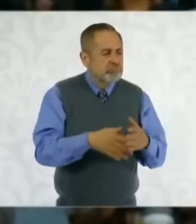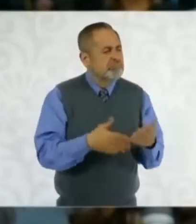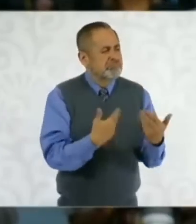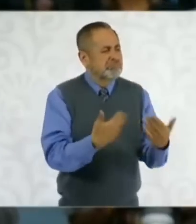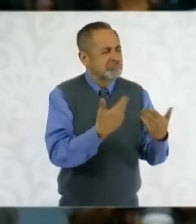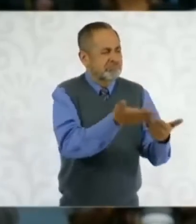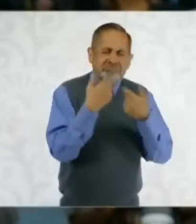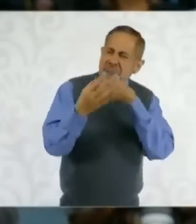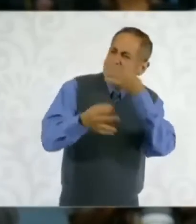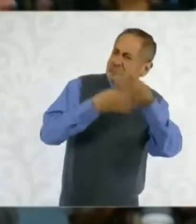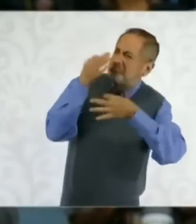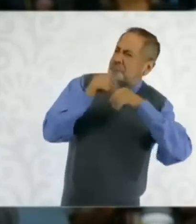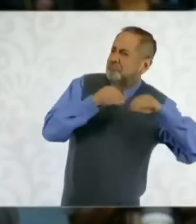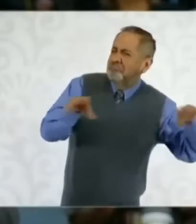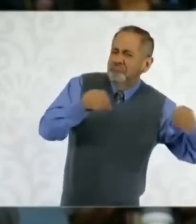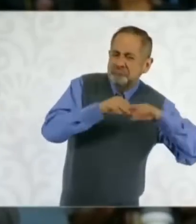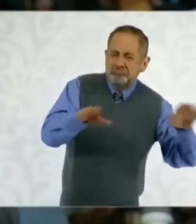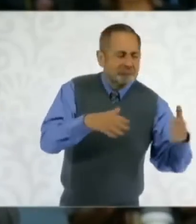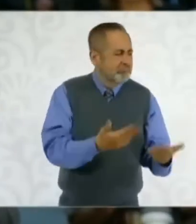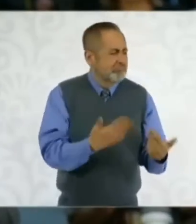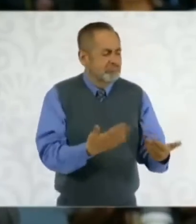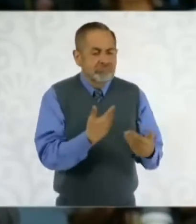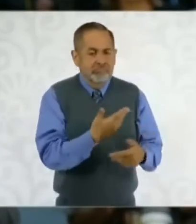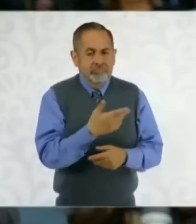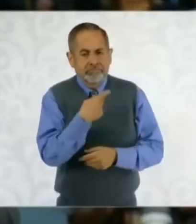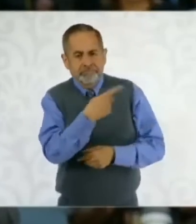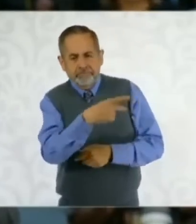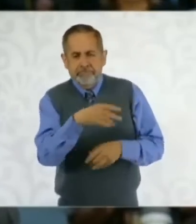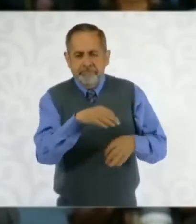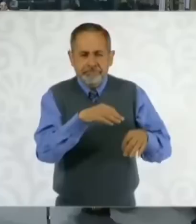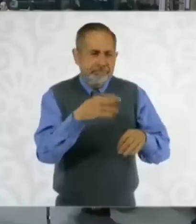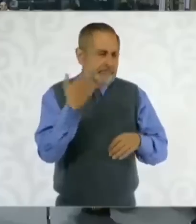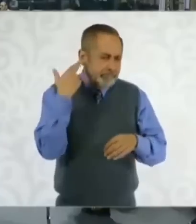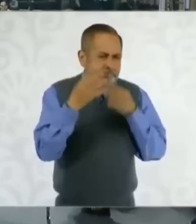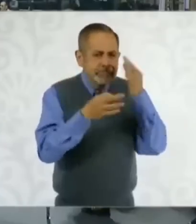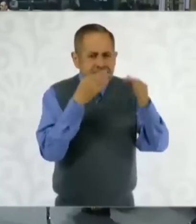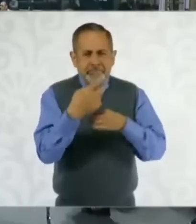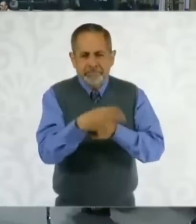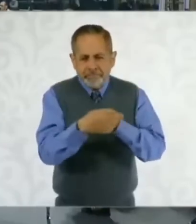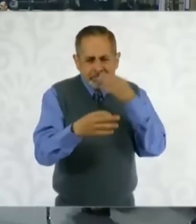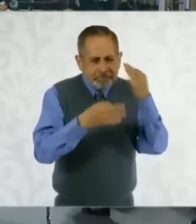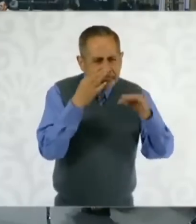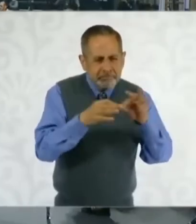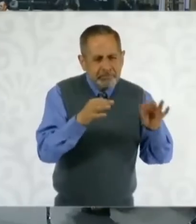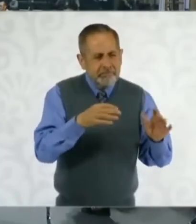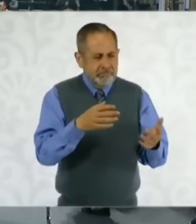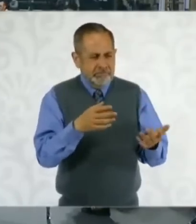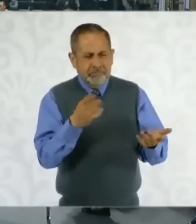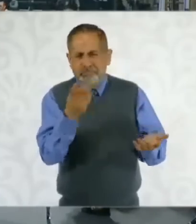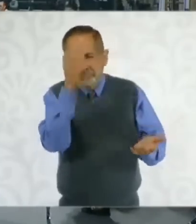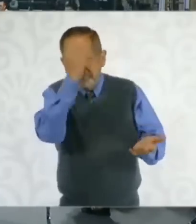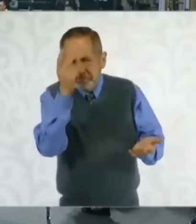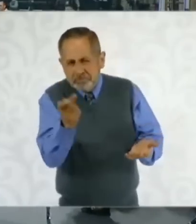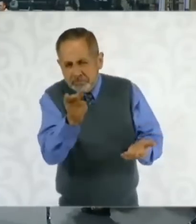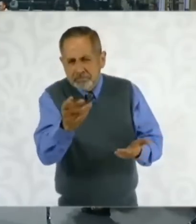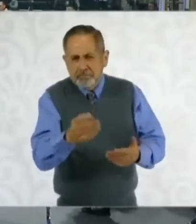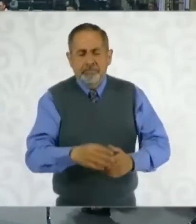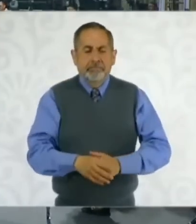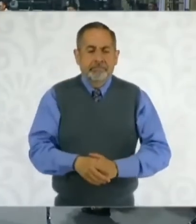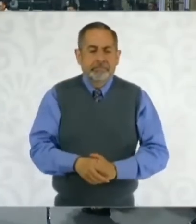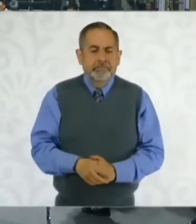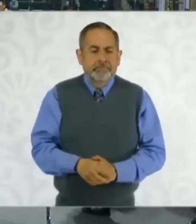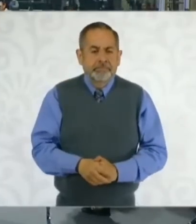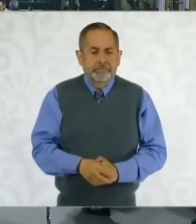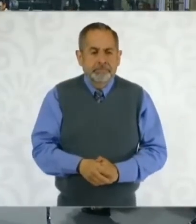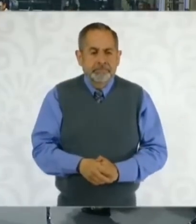decir cualquier cosa en sus radios o en sus televisoras. Para iniciar, Presidenta, por favor. Sí, Raúl, ¿por